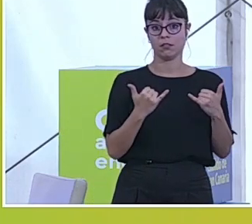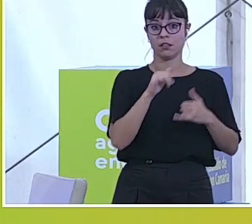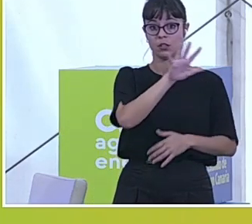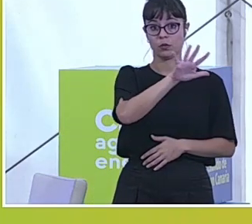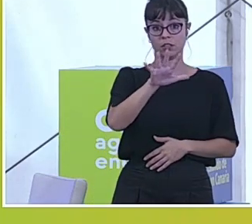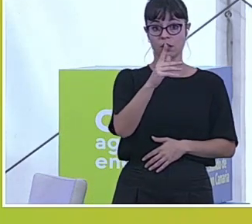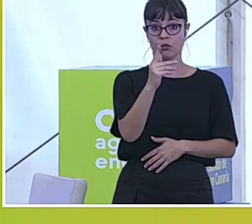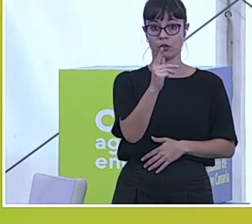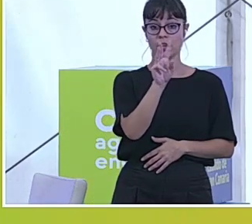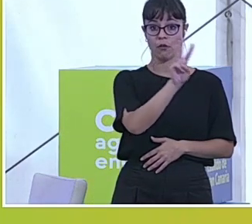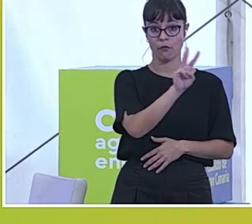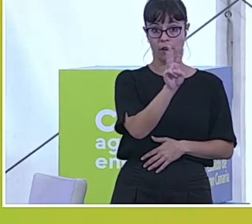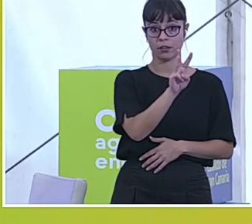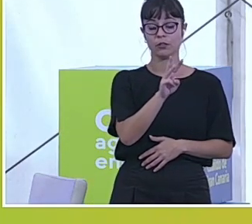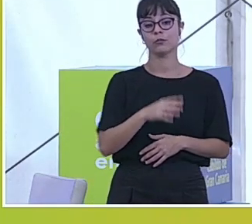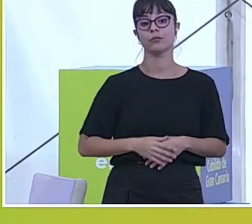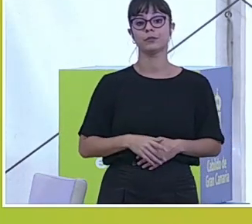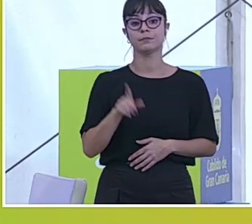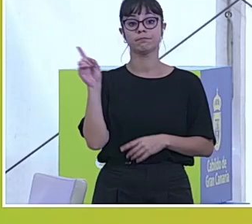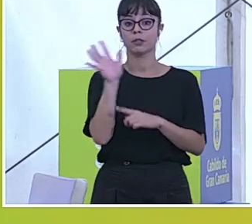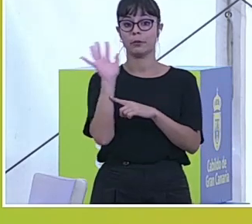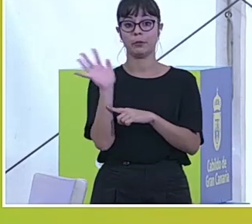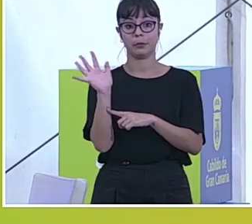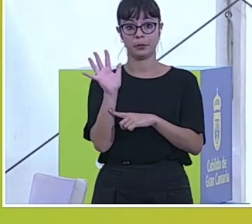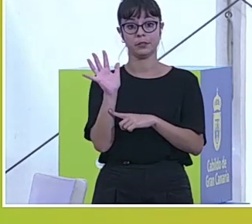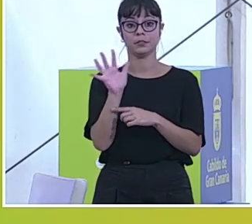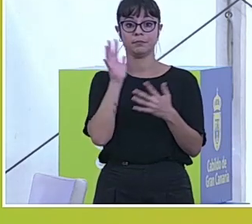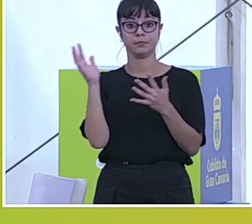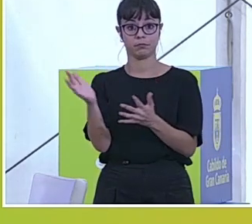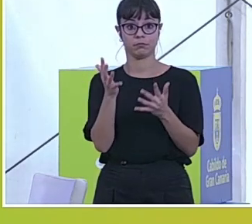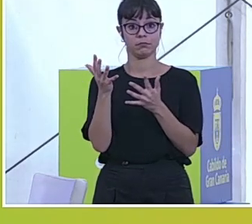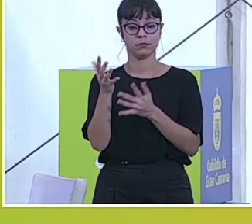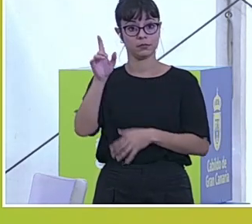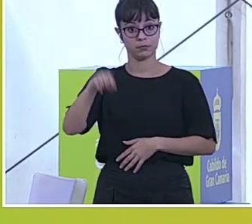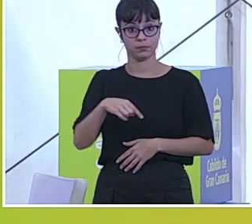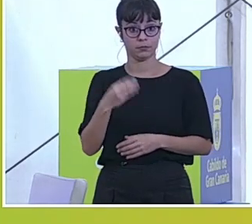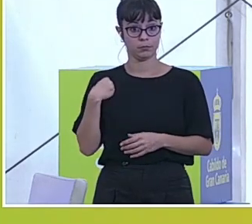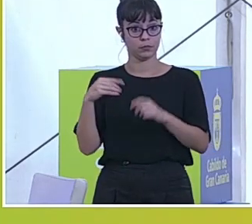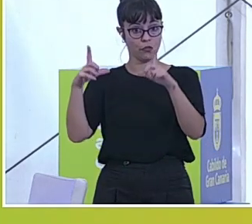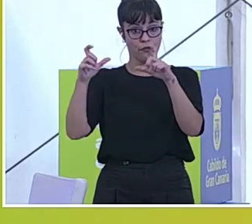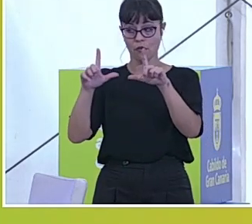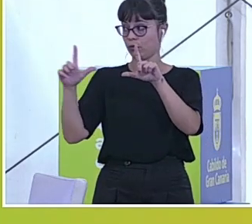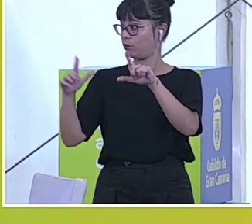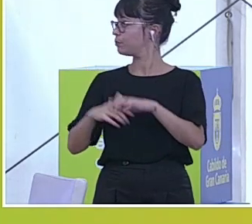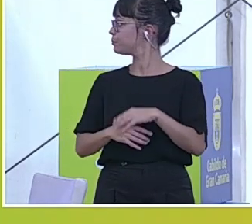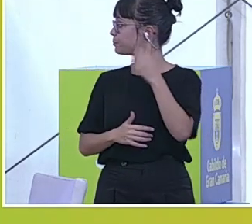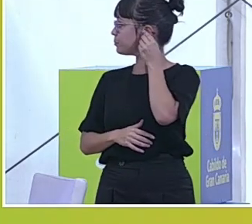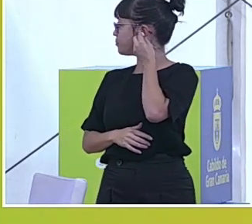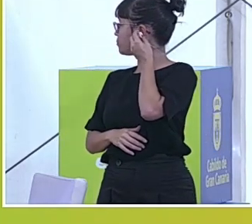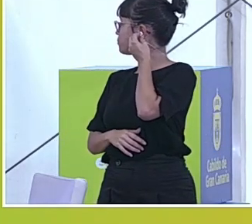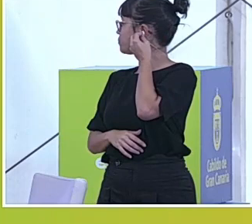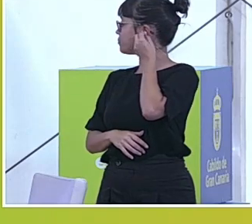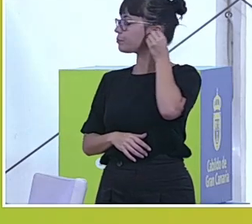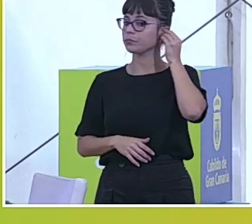se asociaba a uno de estos aerogeneradores que ven en la imagen, ¿vale? De tal forma que la producción eléctrica la convertíamos en hidrógeno,